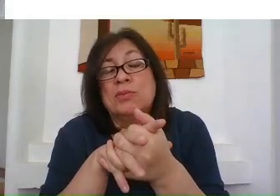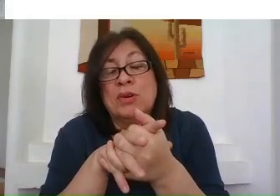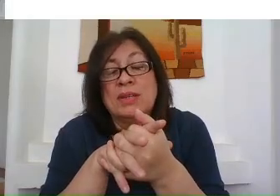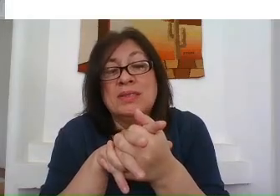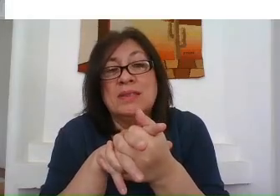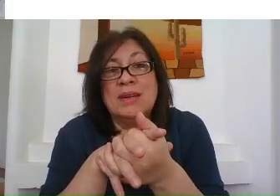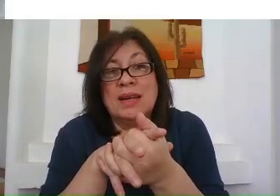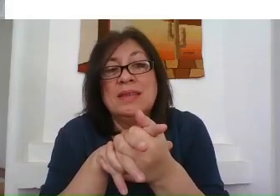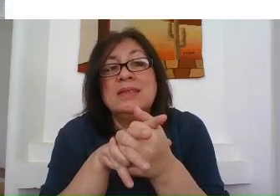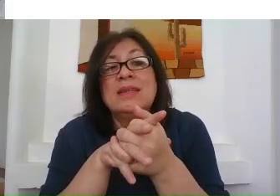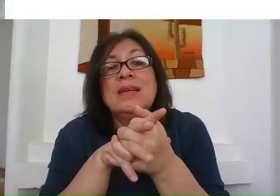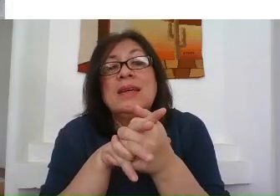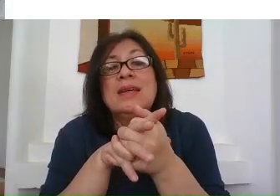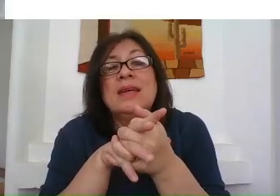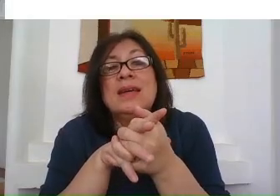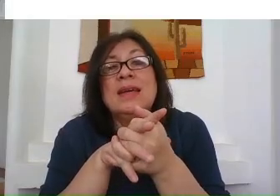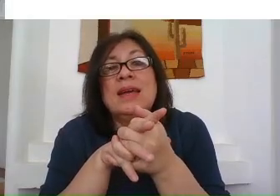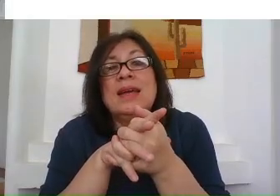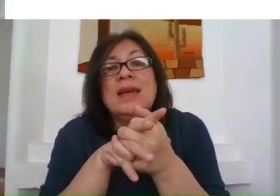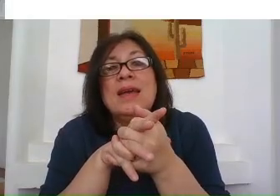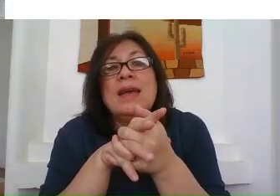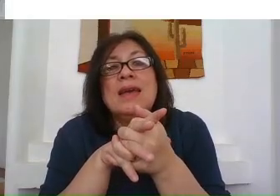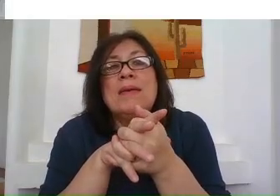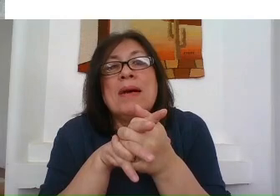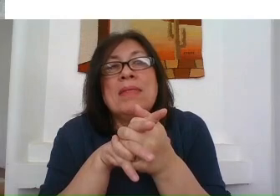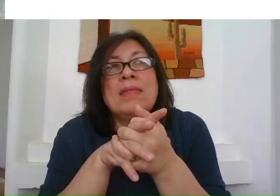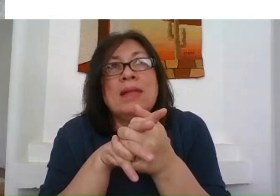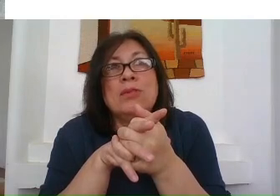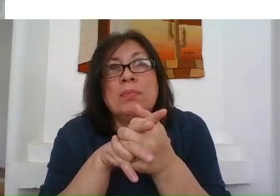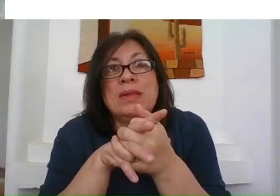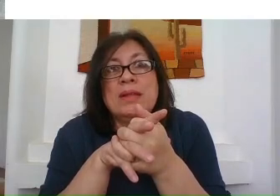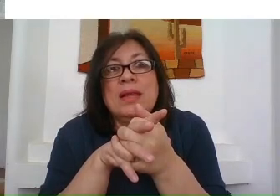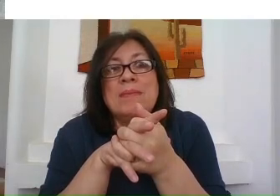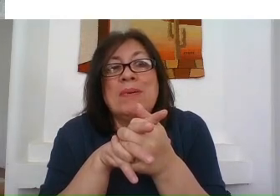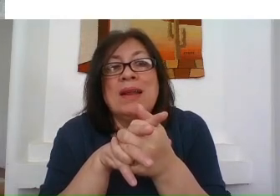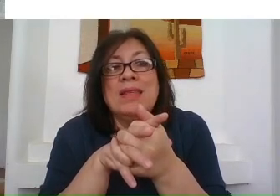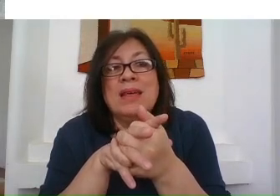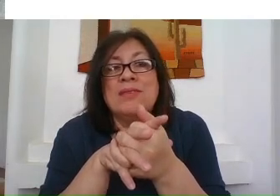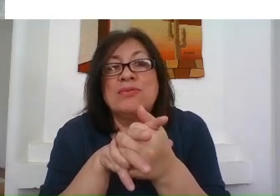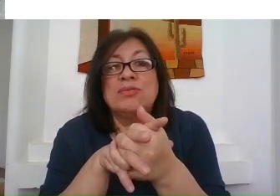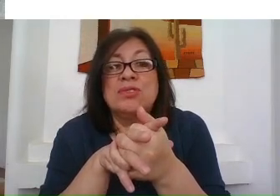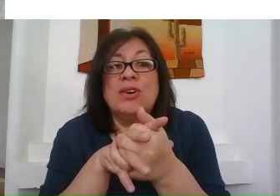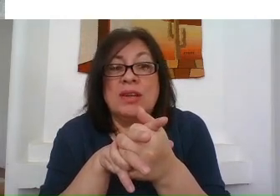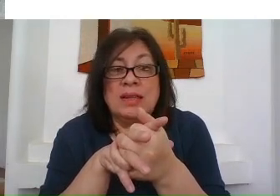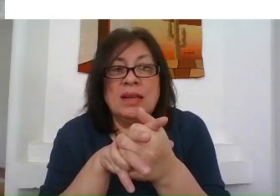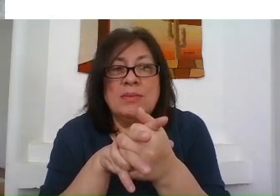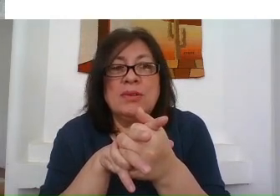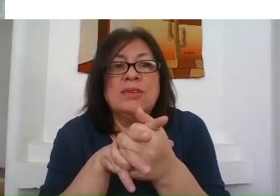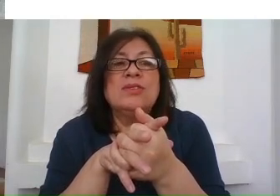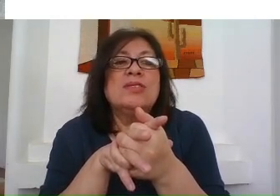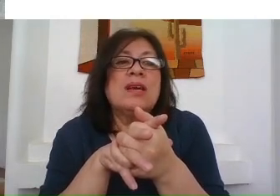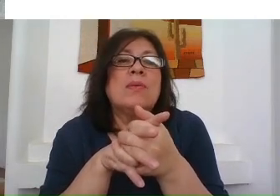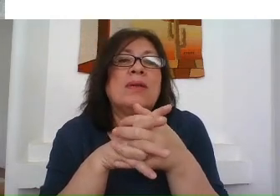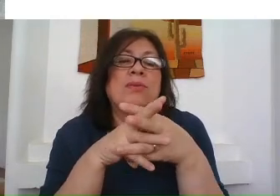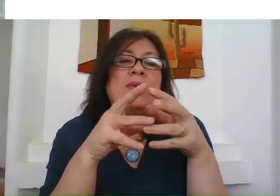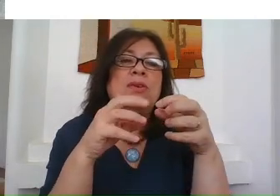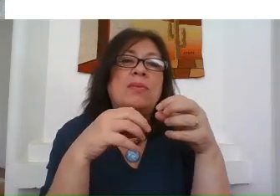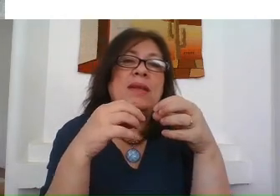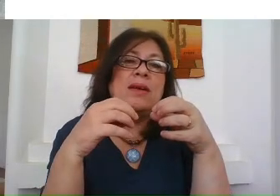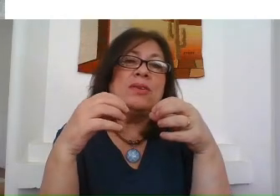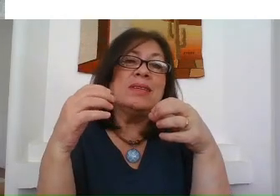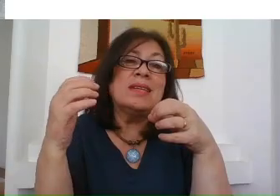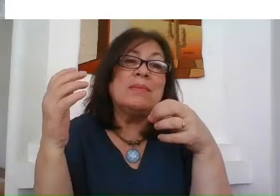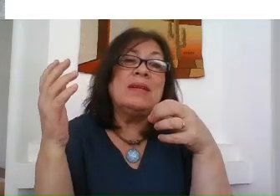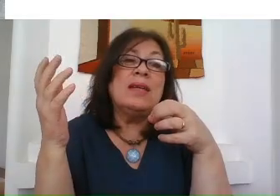como los tumores cerebrales, eh, que van dando pistas de pérdidas de funciones, digamos, ¿no? Entonces, cuando un